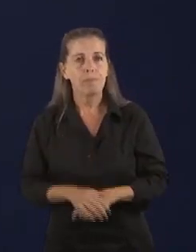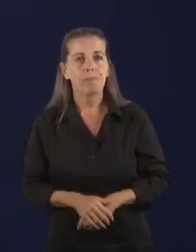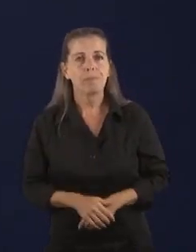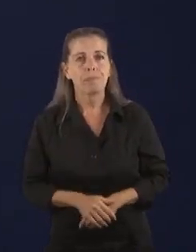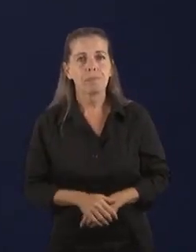noticia